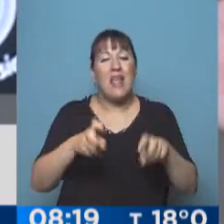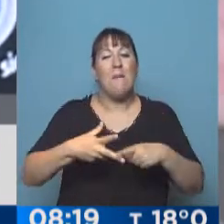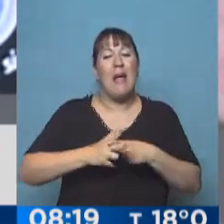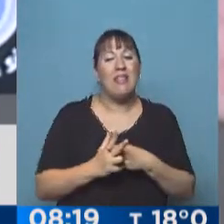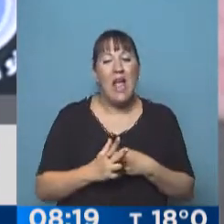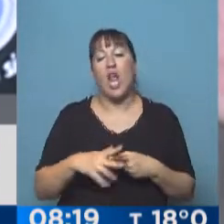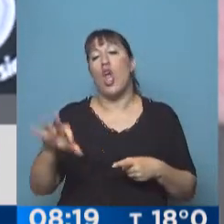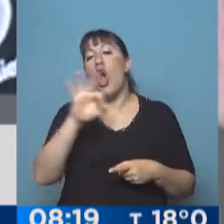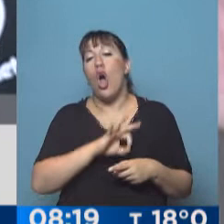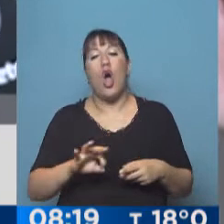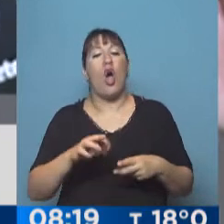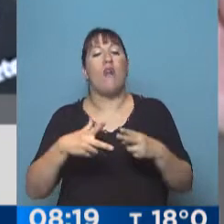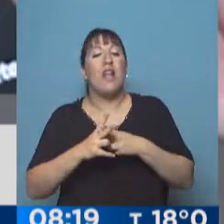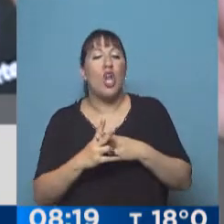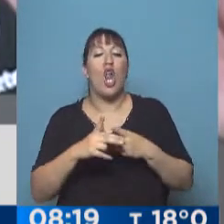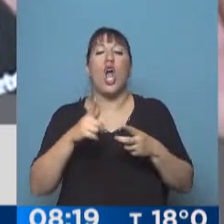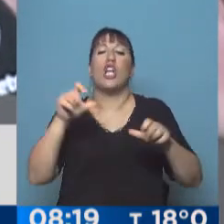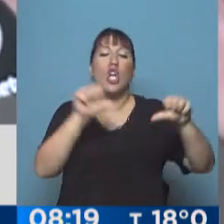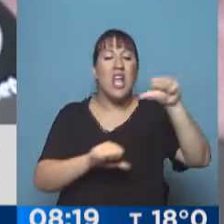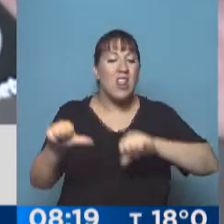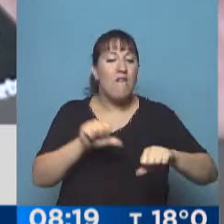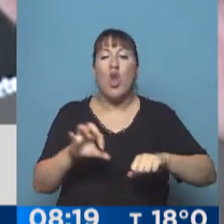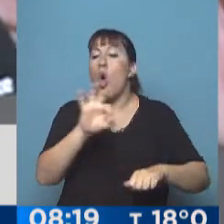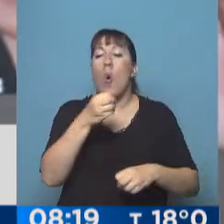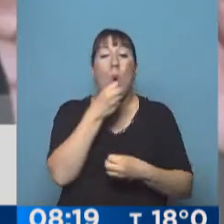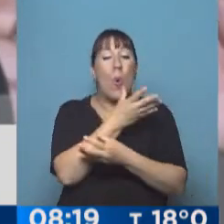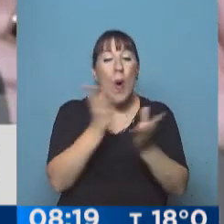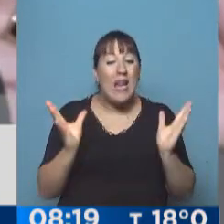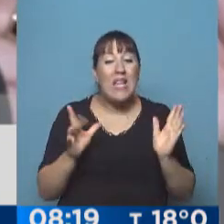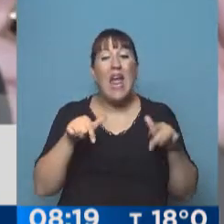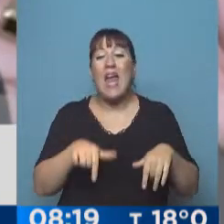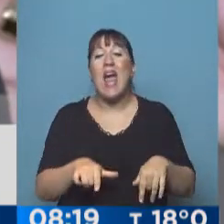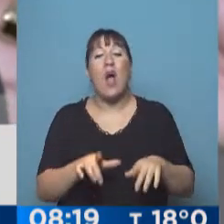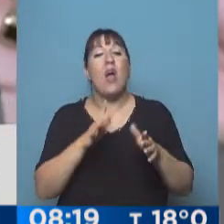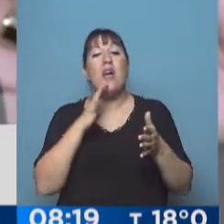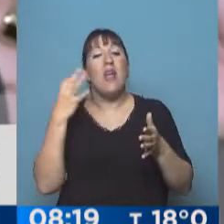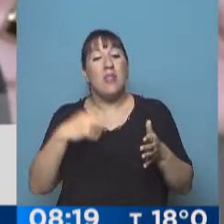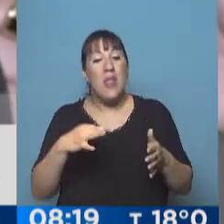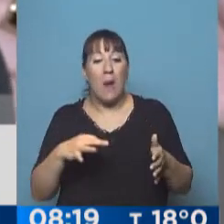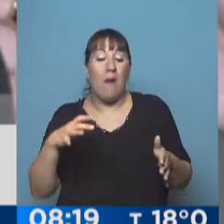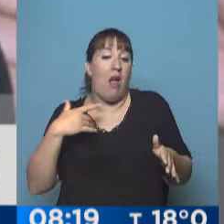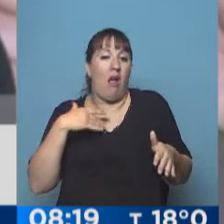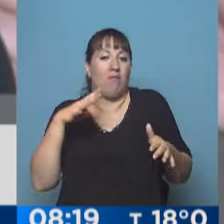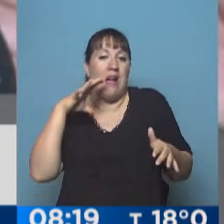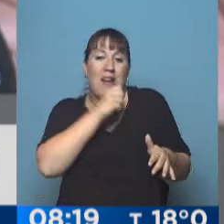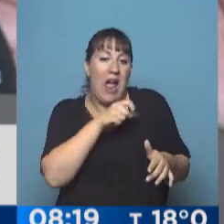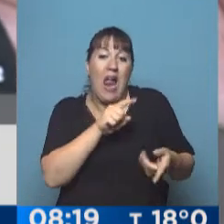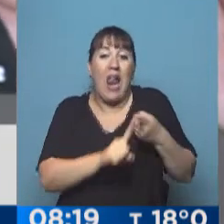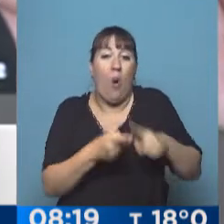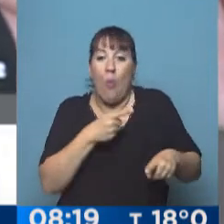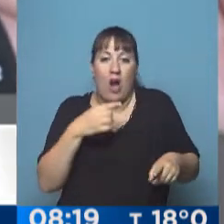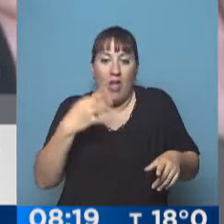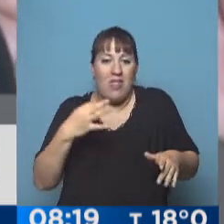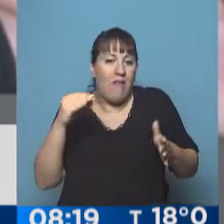tecnológicos científicos o cualquiera de esas de casos que se tienen que preservar en estos acuerdos este